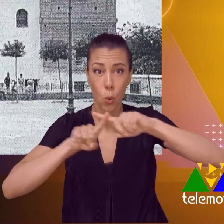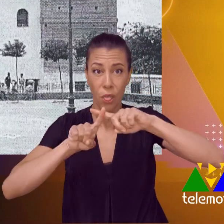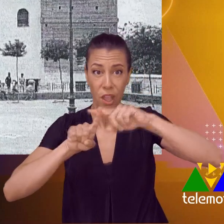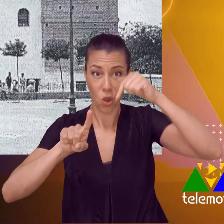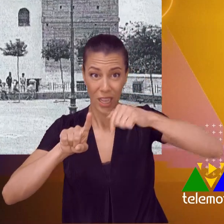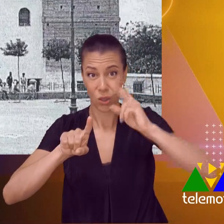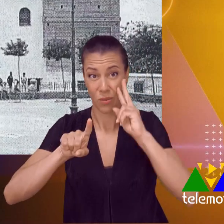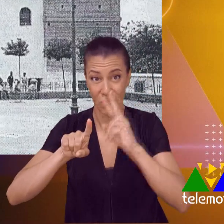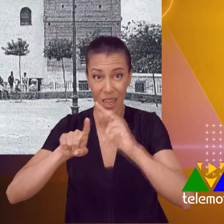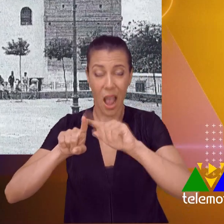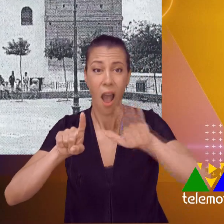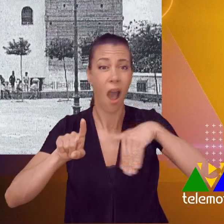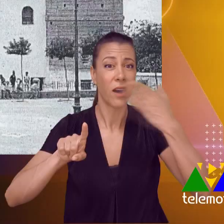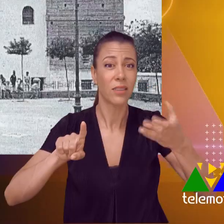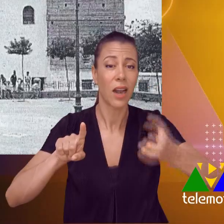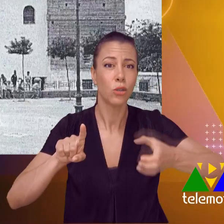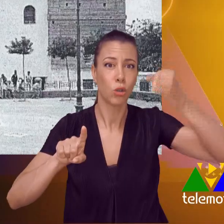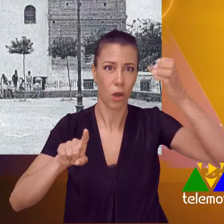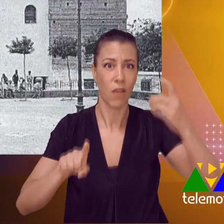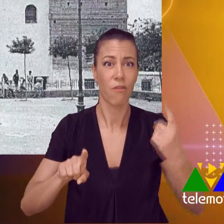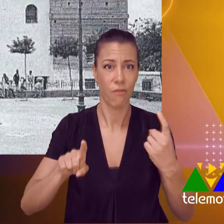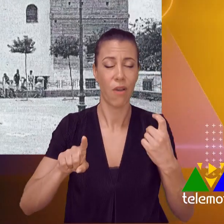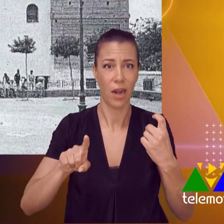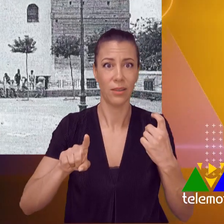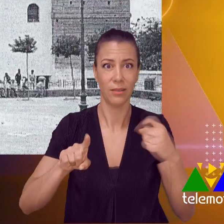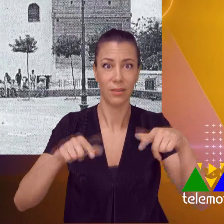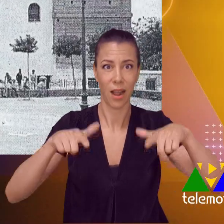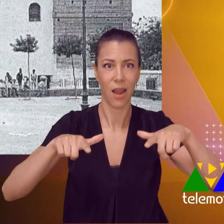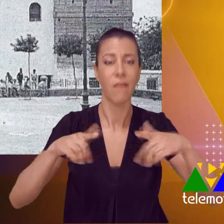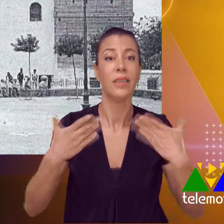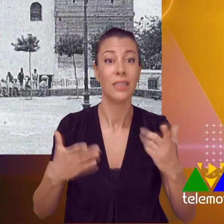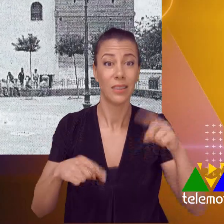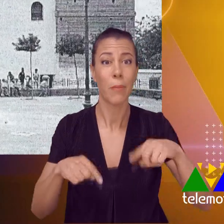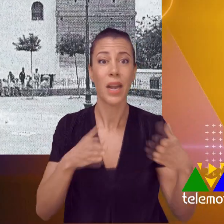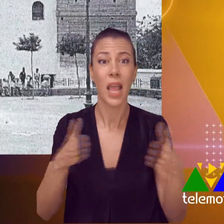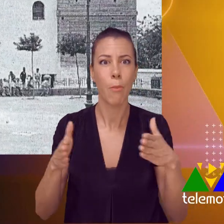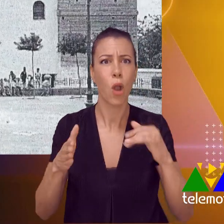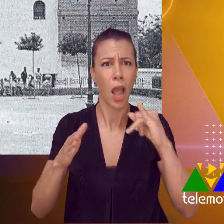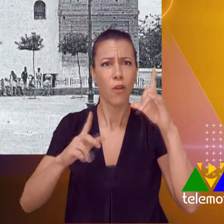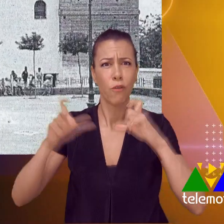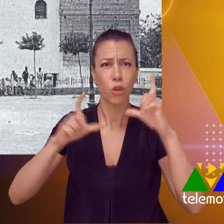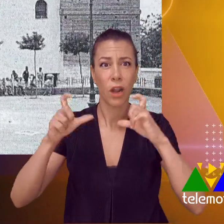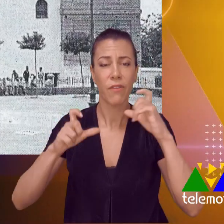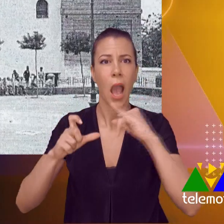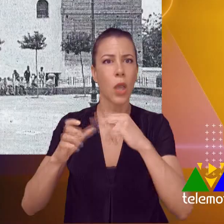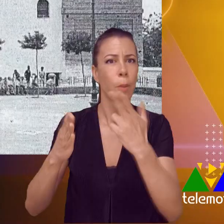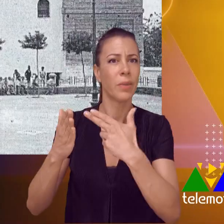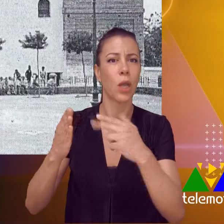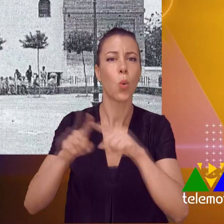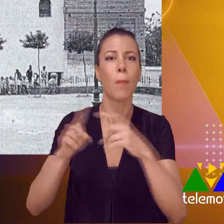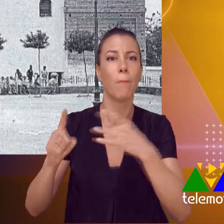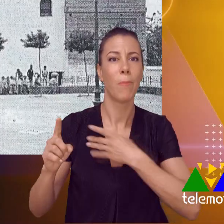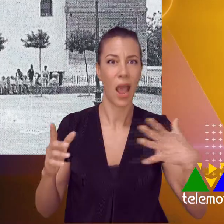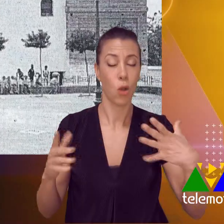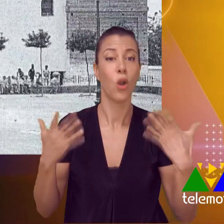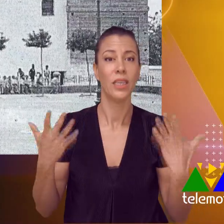que sobresale, hasta la torre. Falta, incluso en aquella época la fotografía que se conserva estaba pintada en blanco. Es decir, ahí